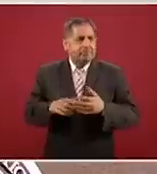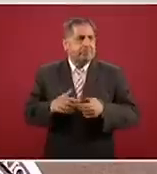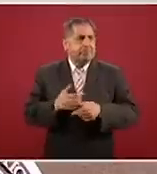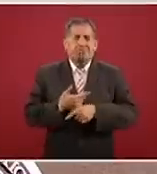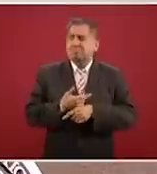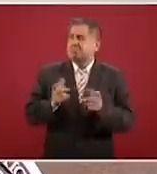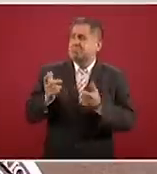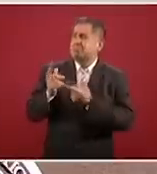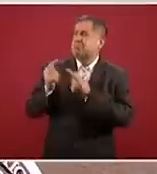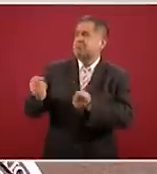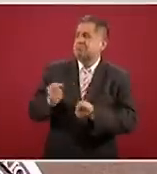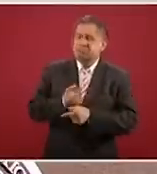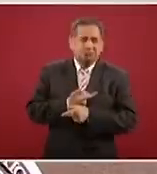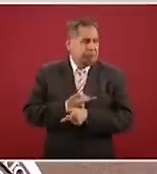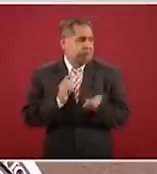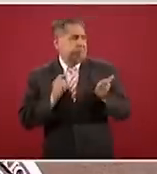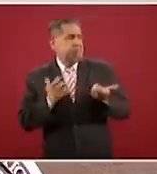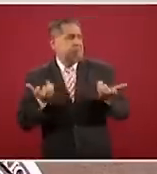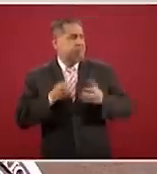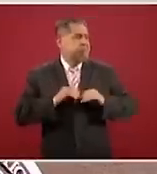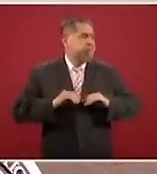ingobernabilidad.